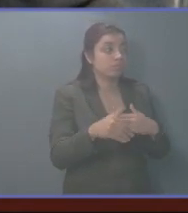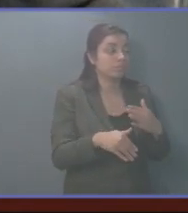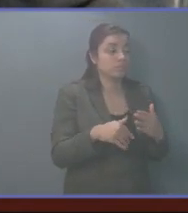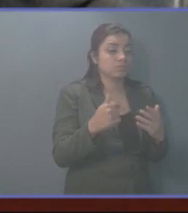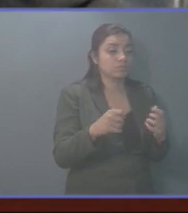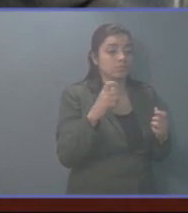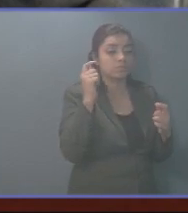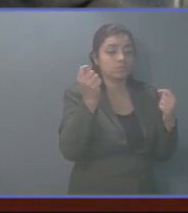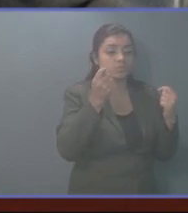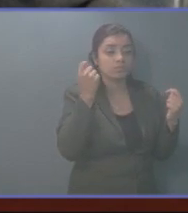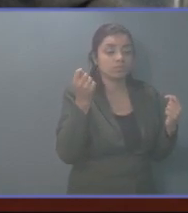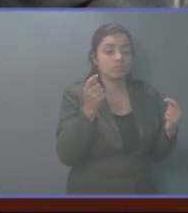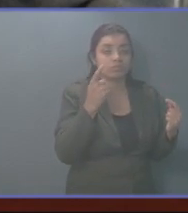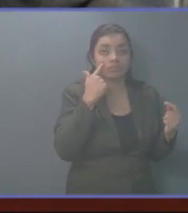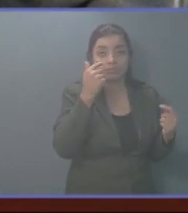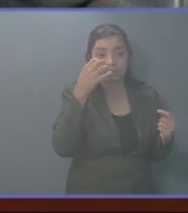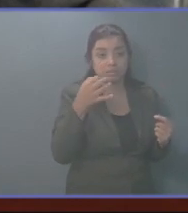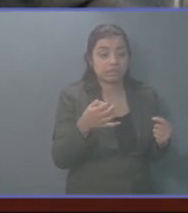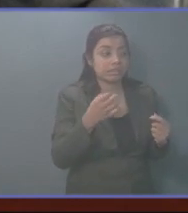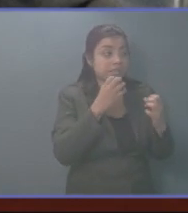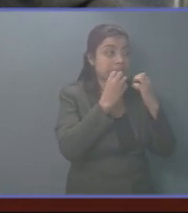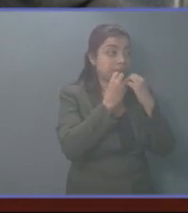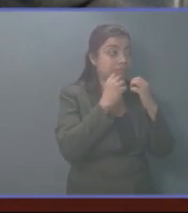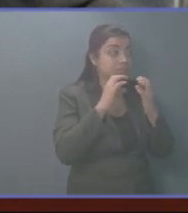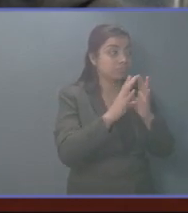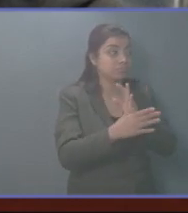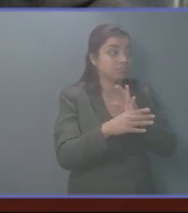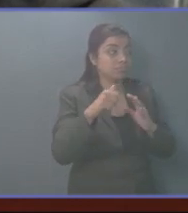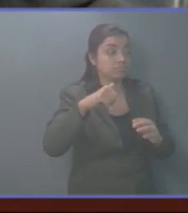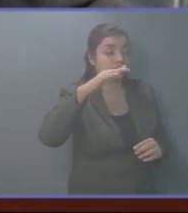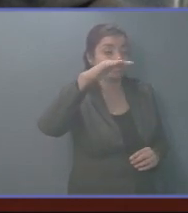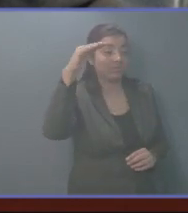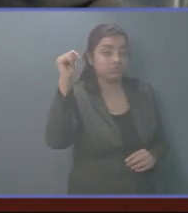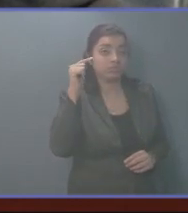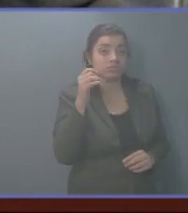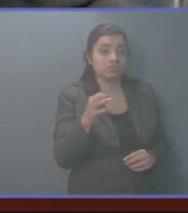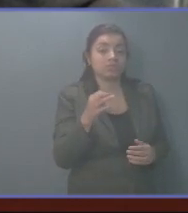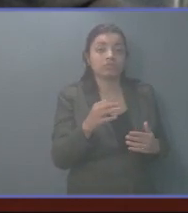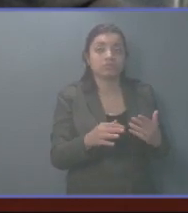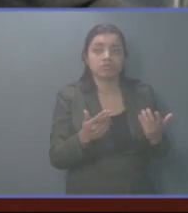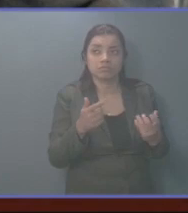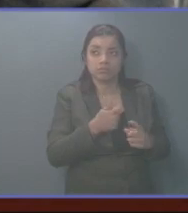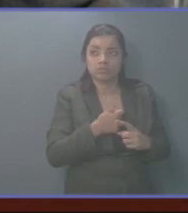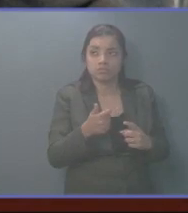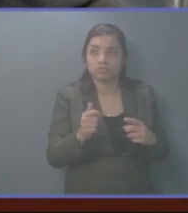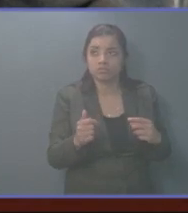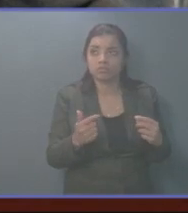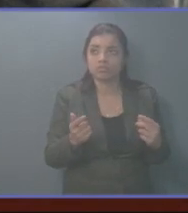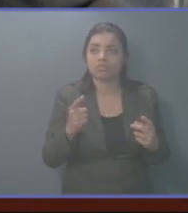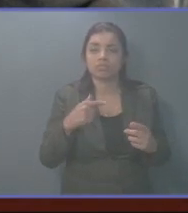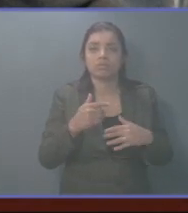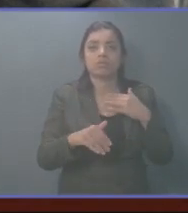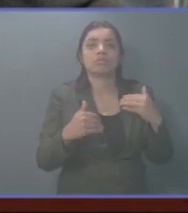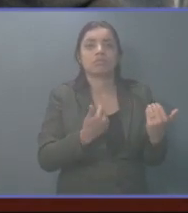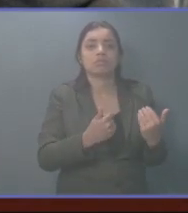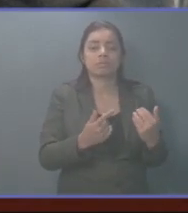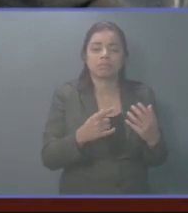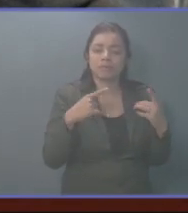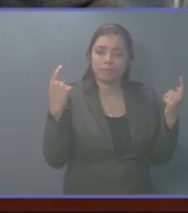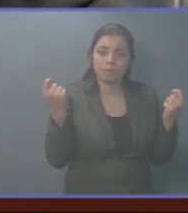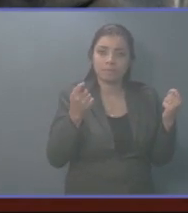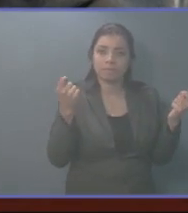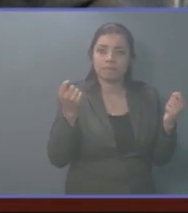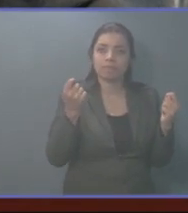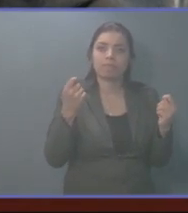la celebración religiosa constituyen verdaderas reliquias culturales para el país. La declaración con que se prepara cada evento tiene como propósito despertar el mayor fervor